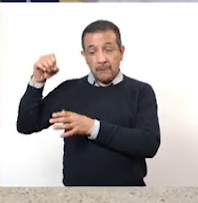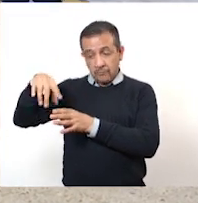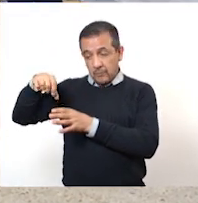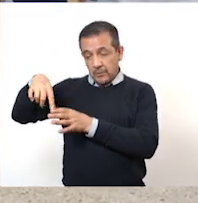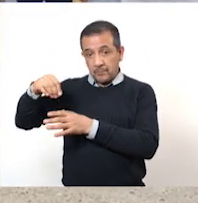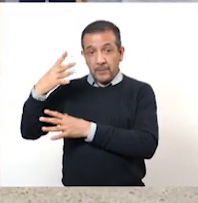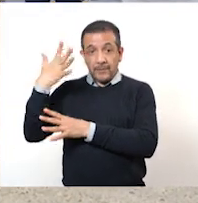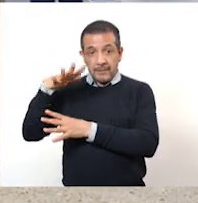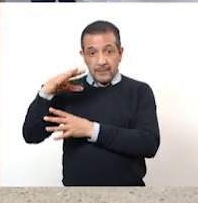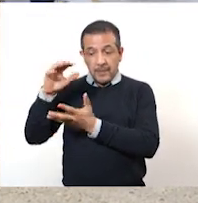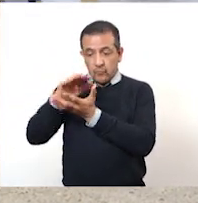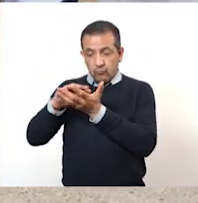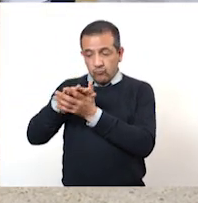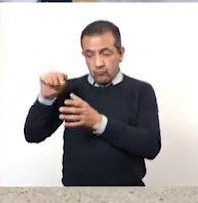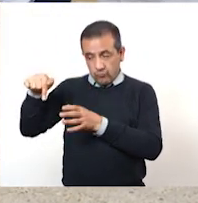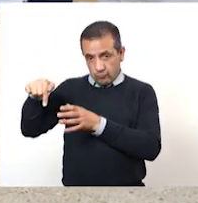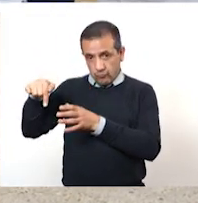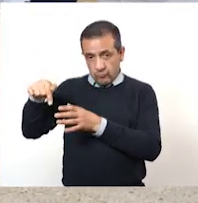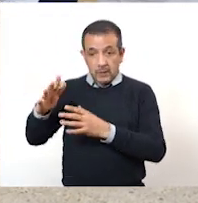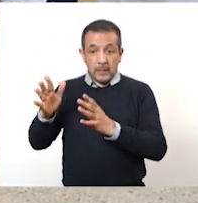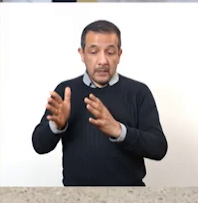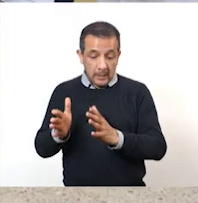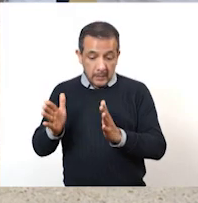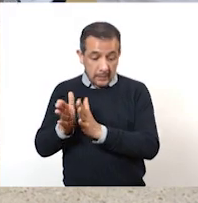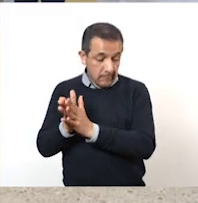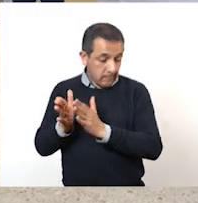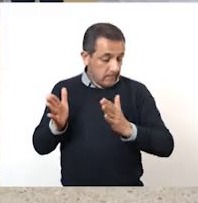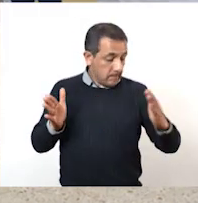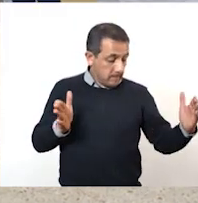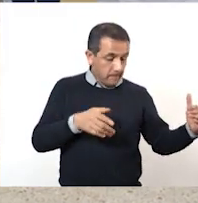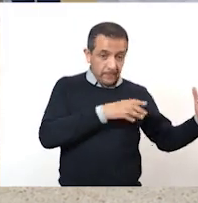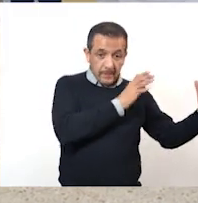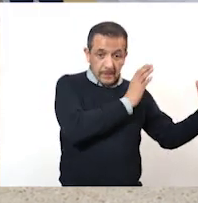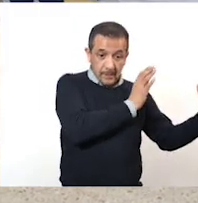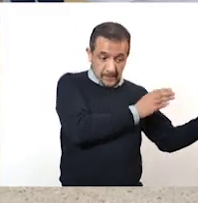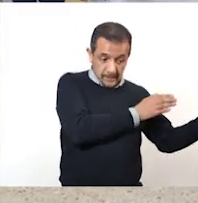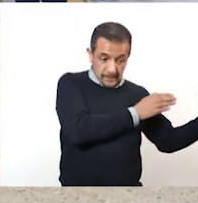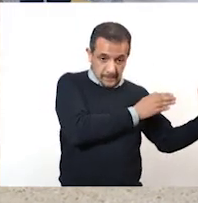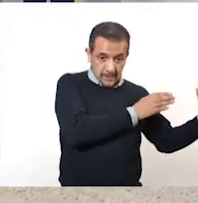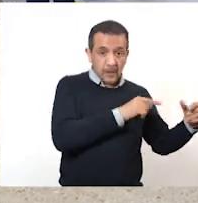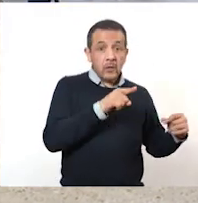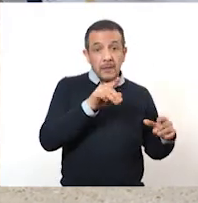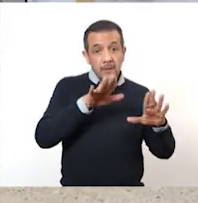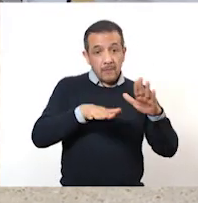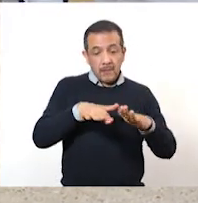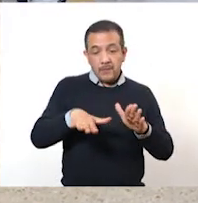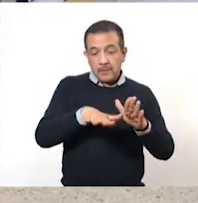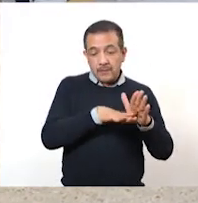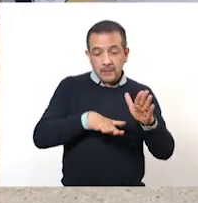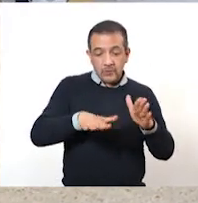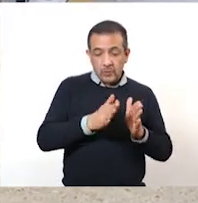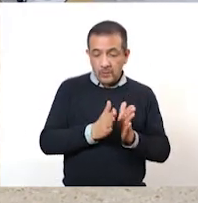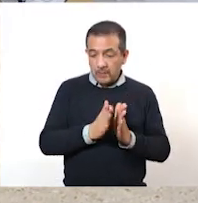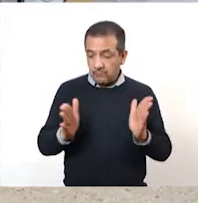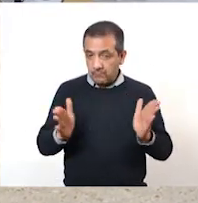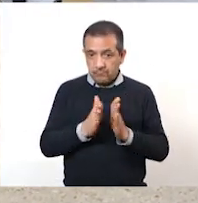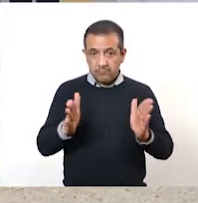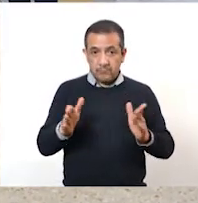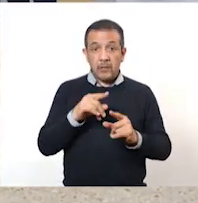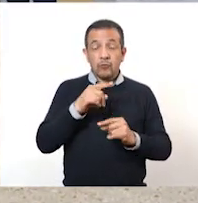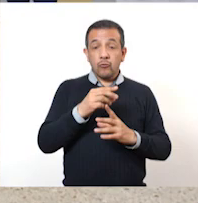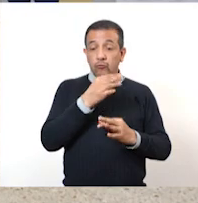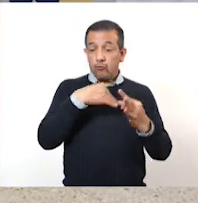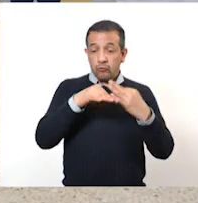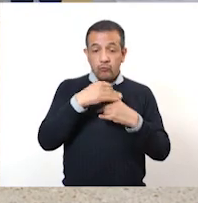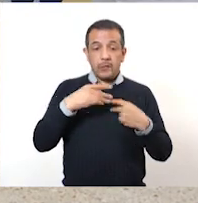10 pelotitas de papel y otra 10 metros adelante. Esto va a depender del espacio con el que cuentes.